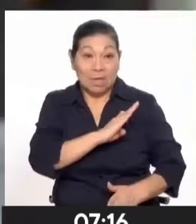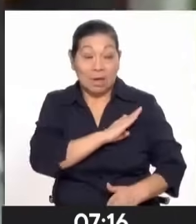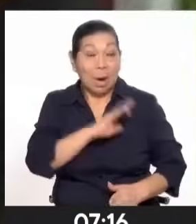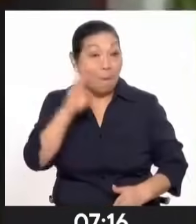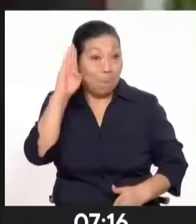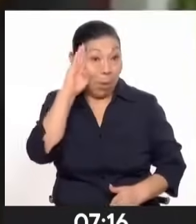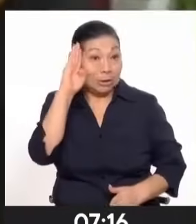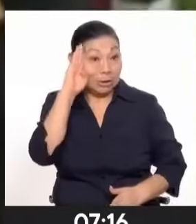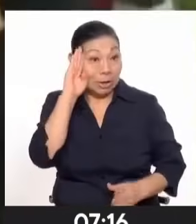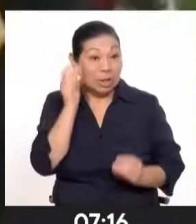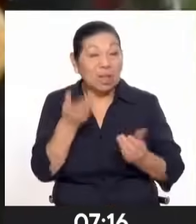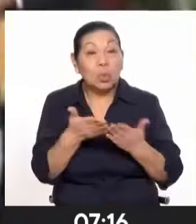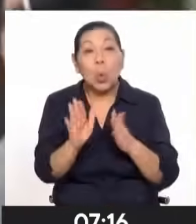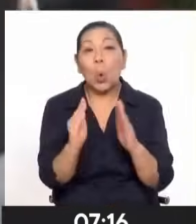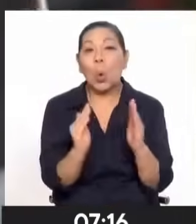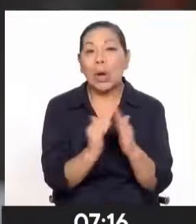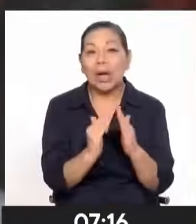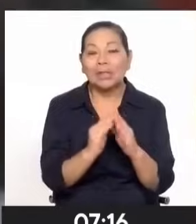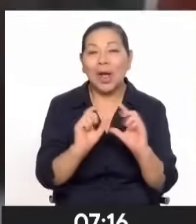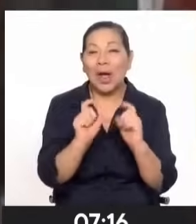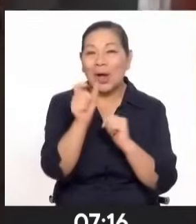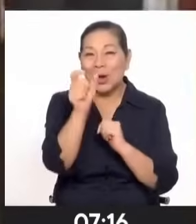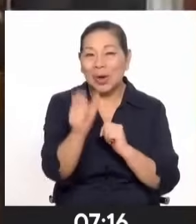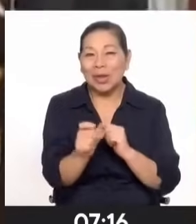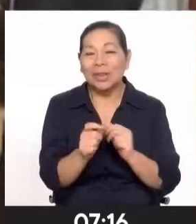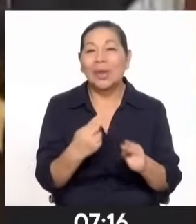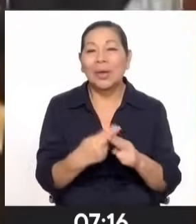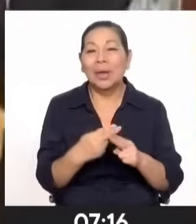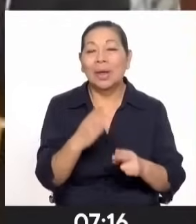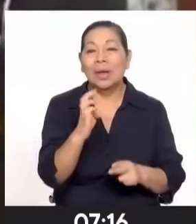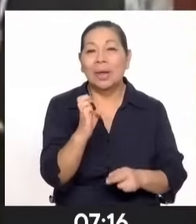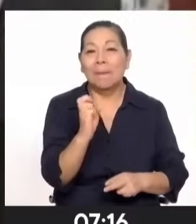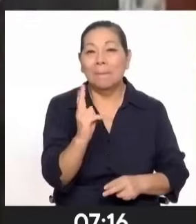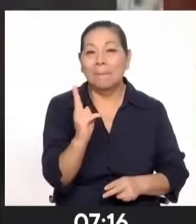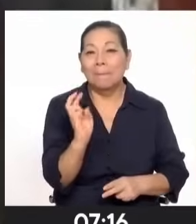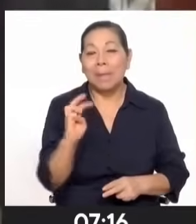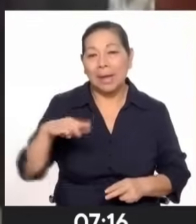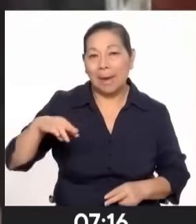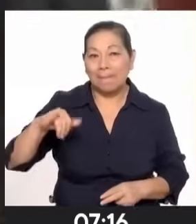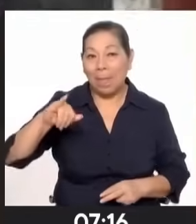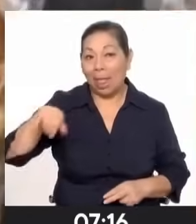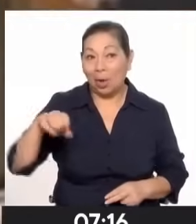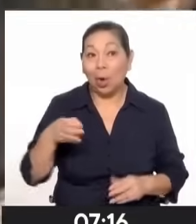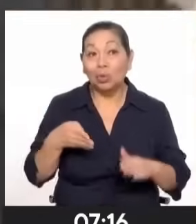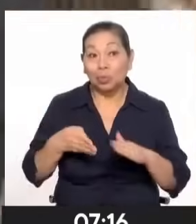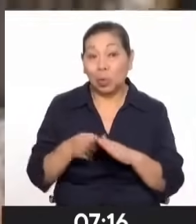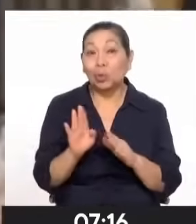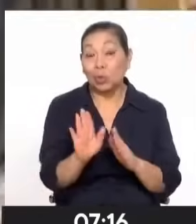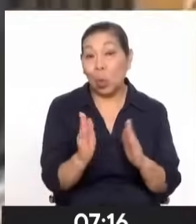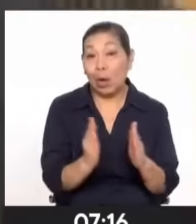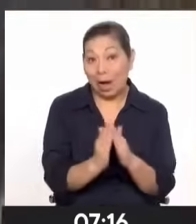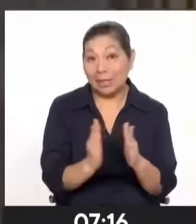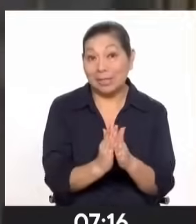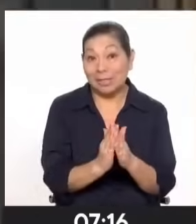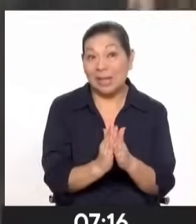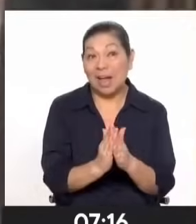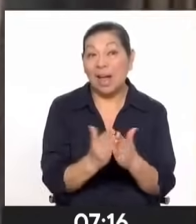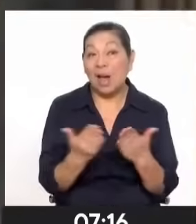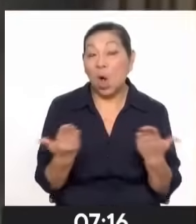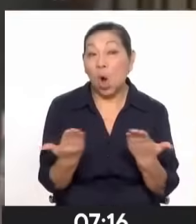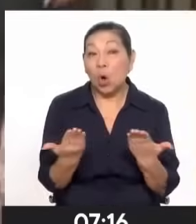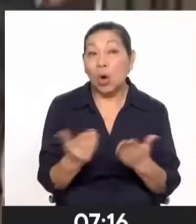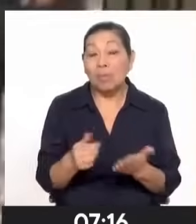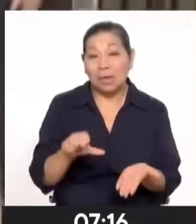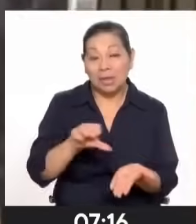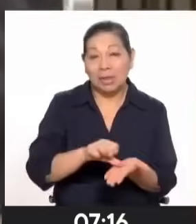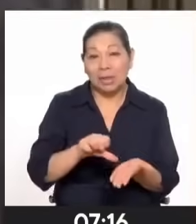Policía Nacional en la vivienda del congresista Guillermo Bermejo. Se está allanando tanto su domicilio